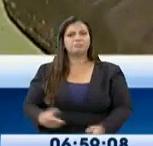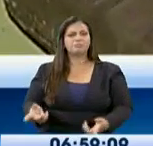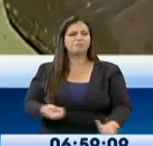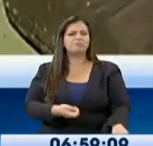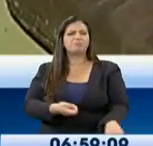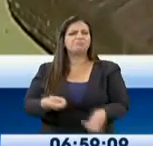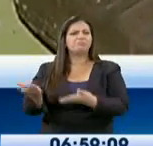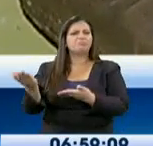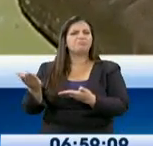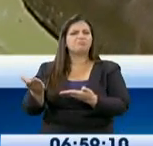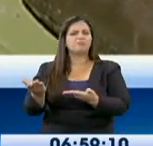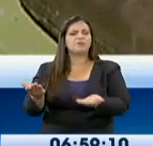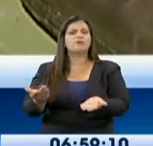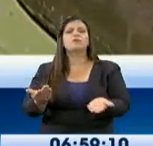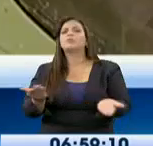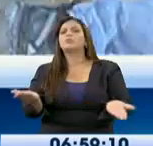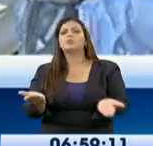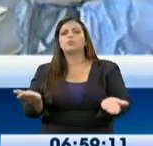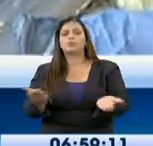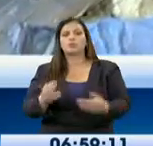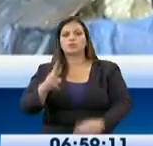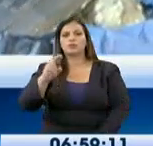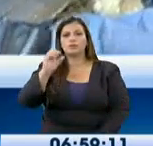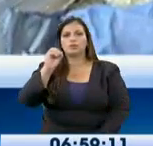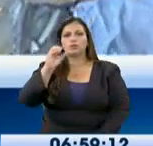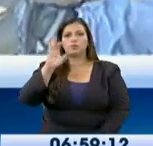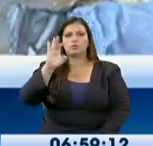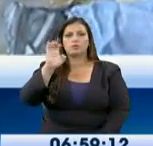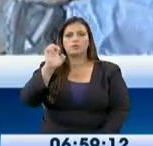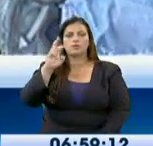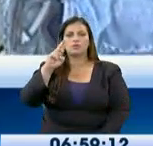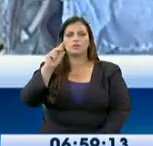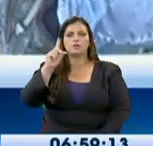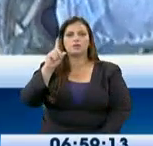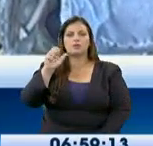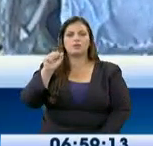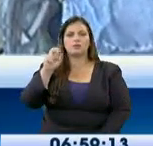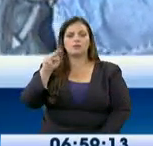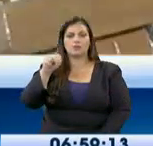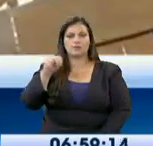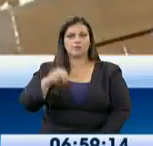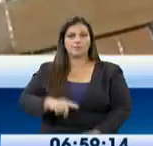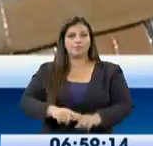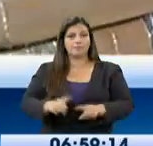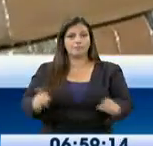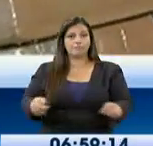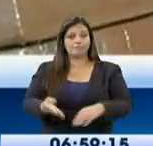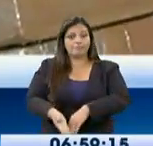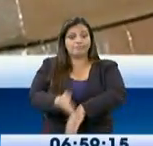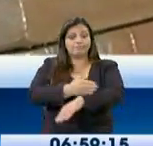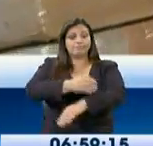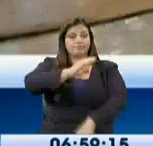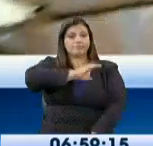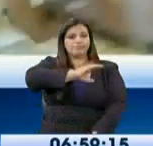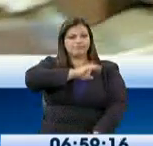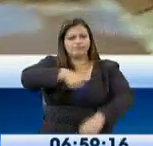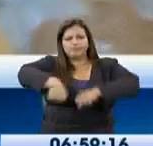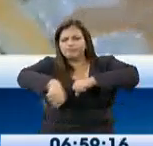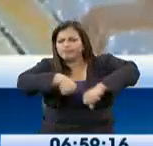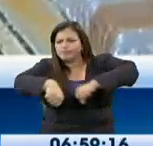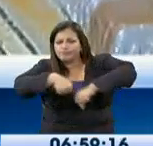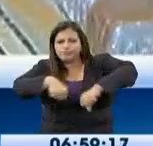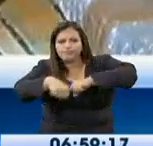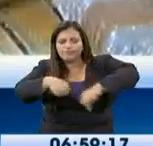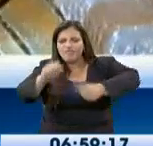un cargamento de banano hacia Rotterdam. Pero gracias a la oportuna intervención de los agentes, se evitó que la droga